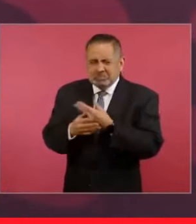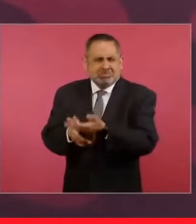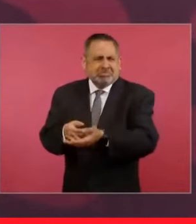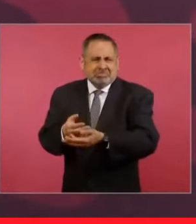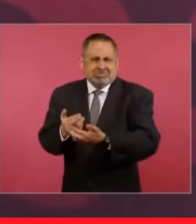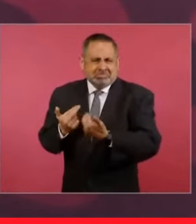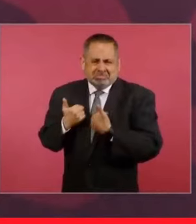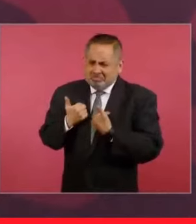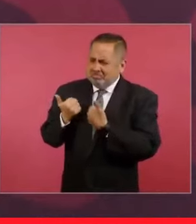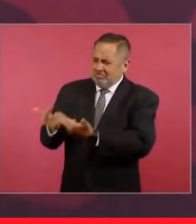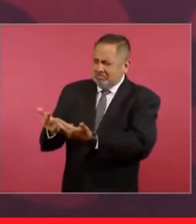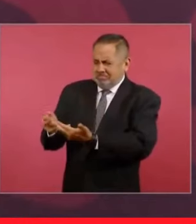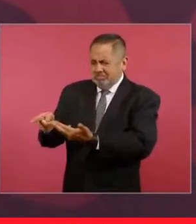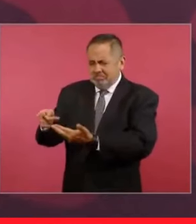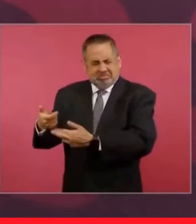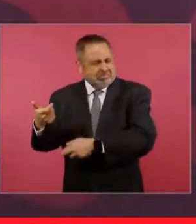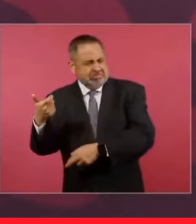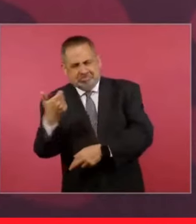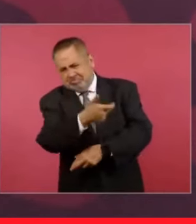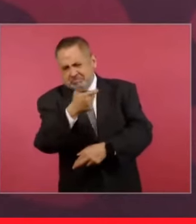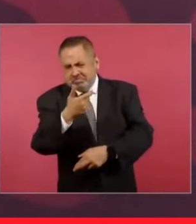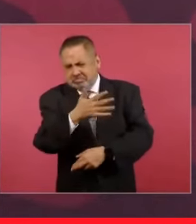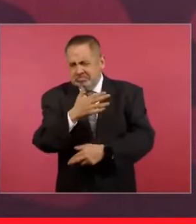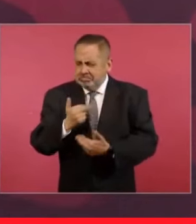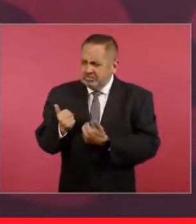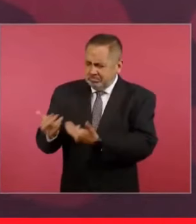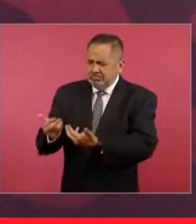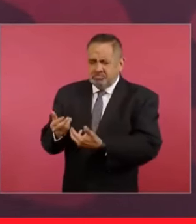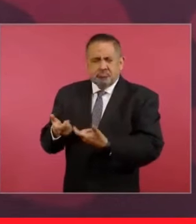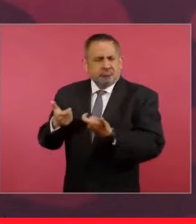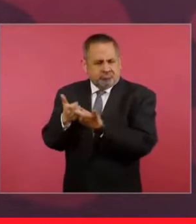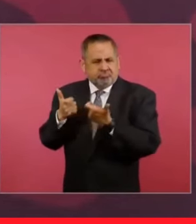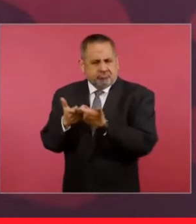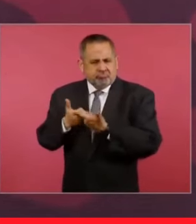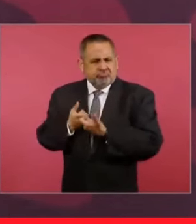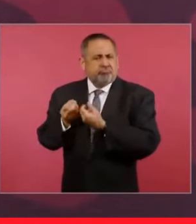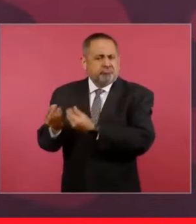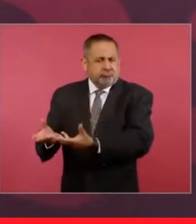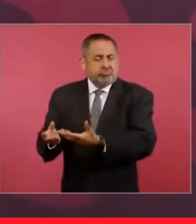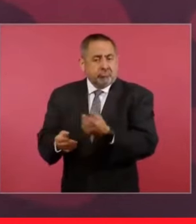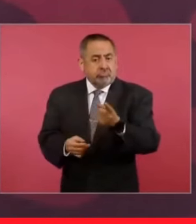parte de este